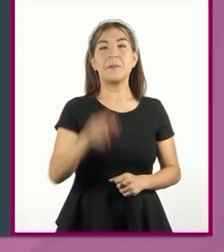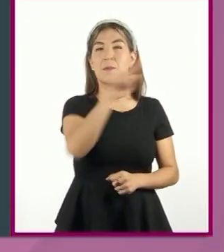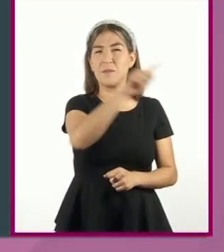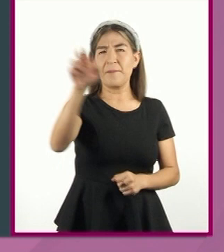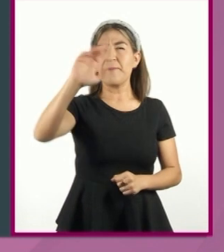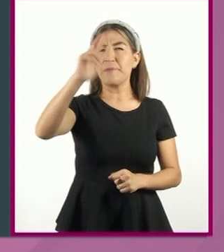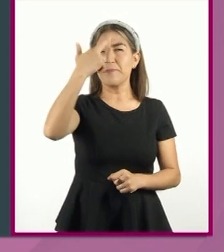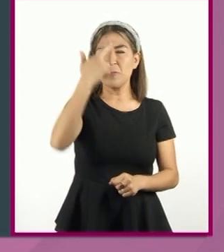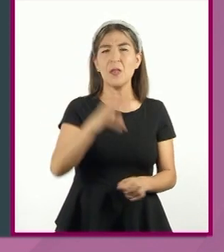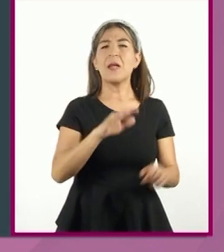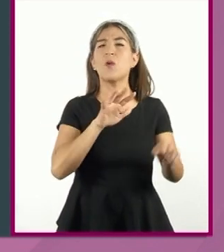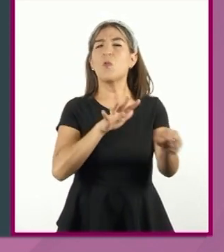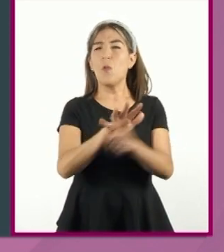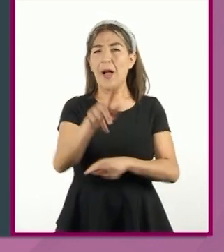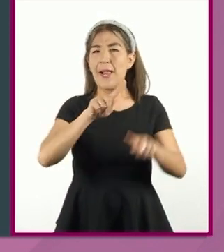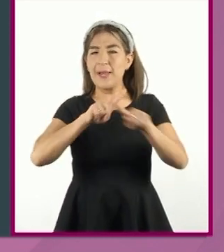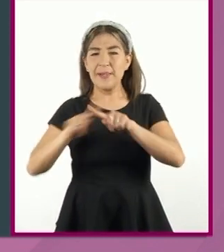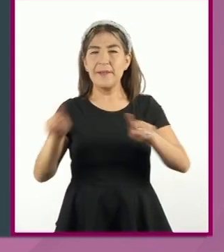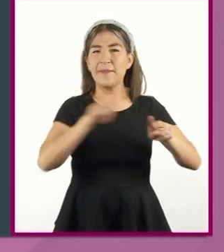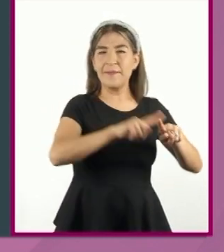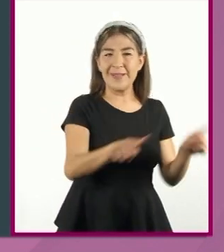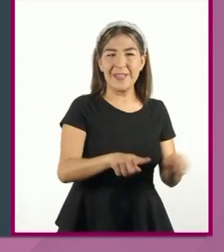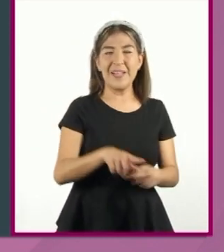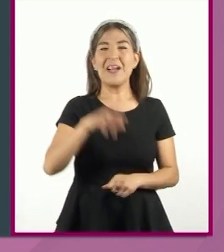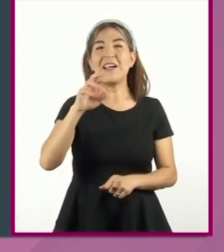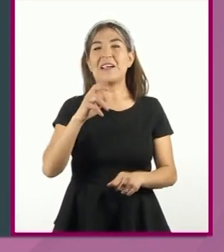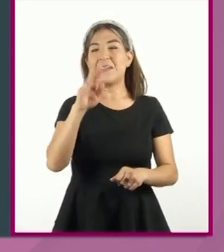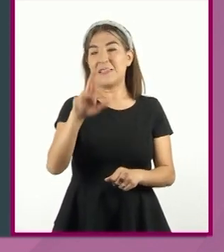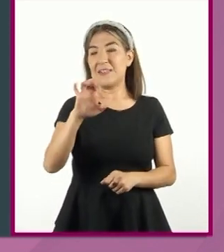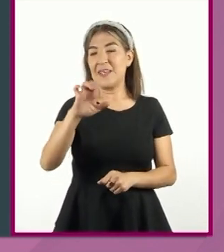¿Recuerdan la diferencia entre riesgo y desastre?